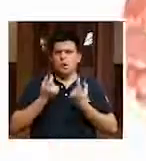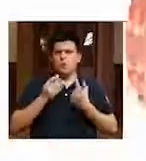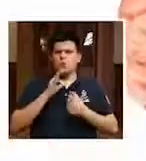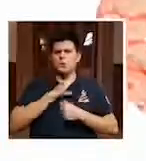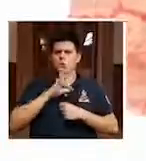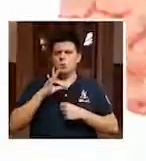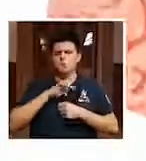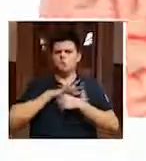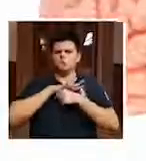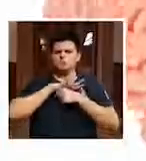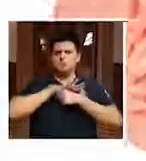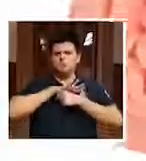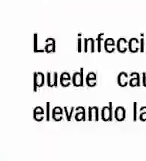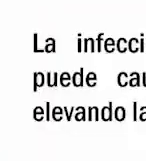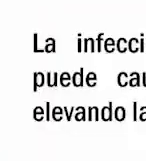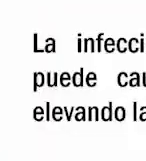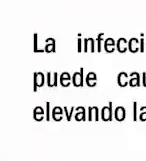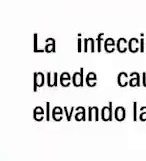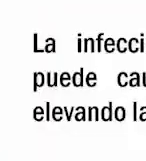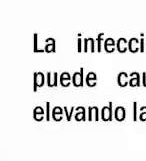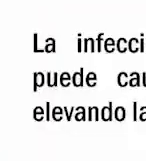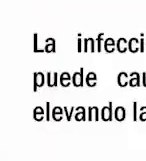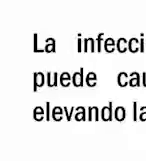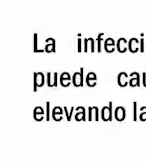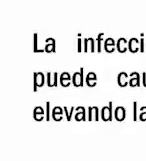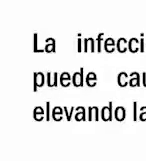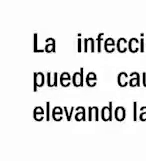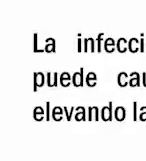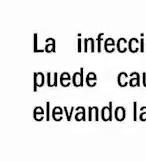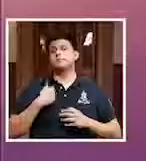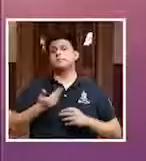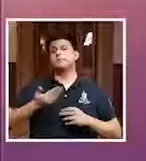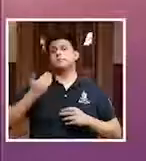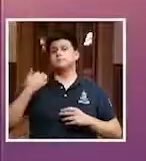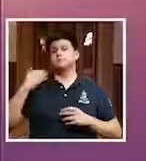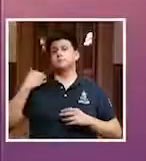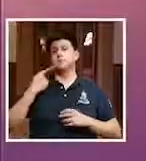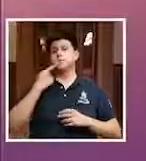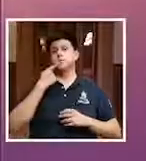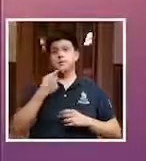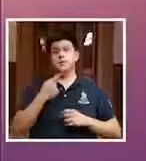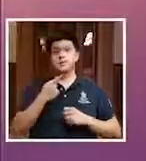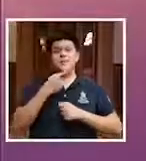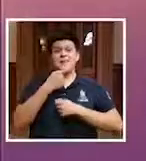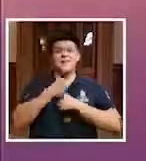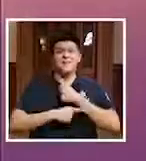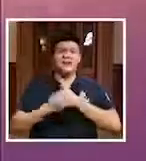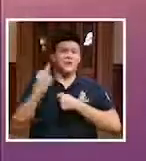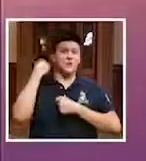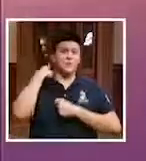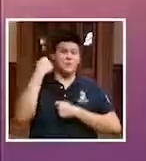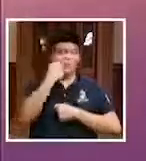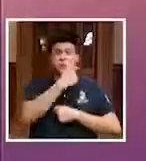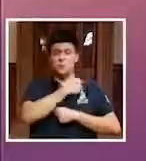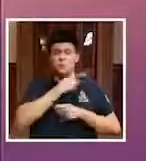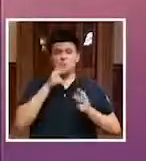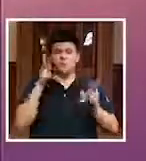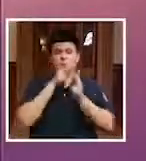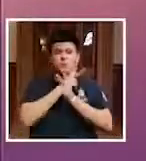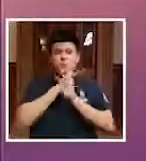de los síntomas y esto puede bajar la calidad de vida del paciente. Los pulmones se afectan y pueden persistir